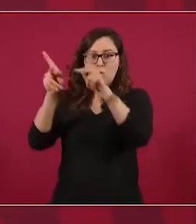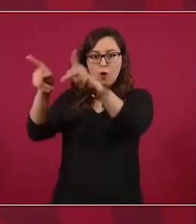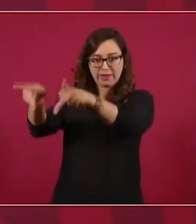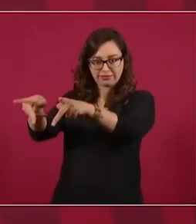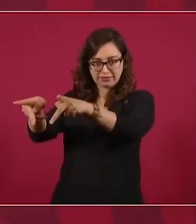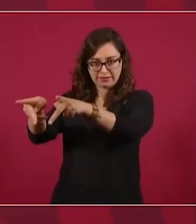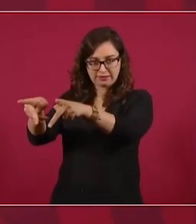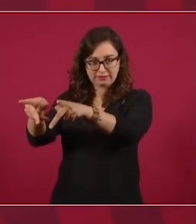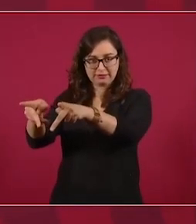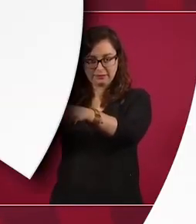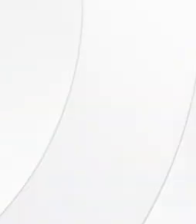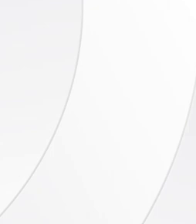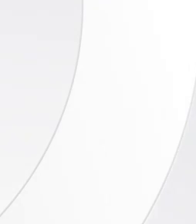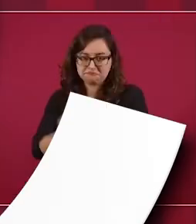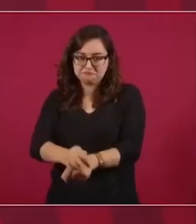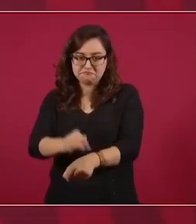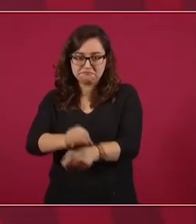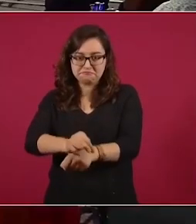viaductos,